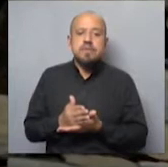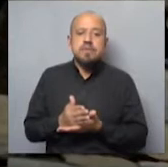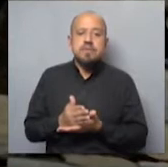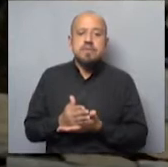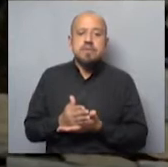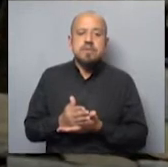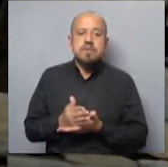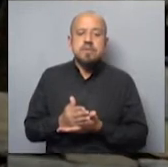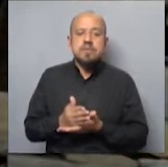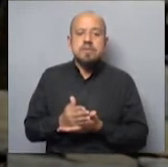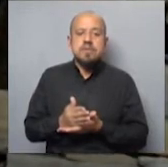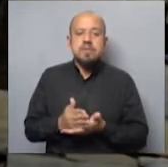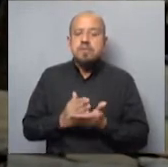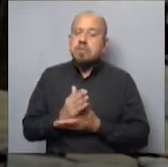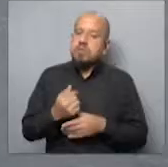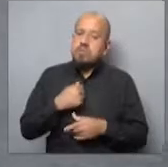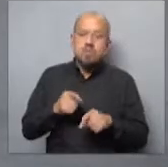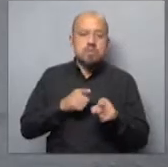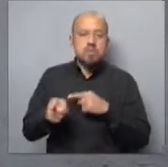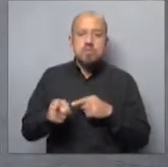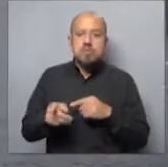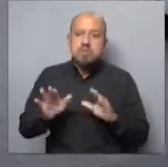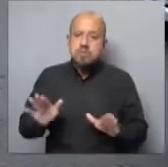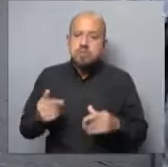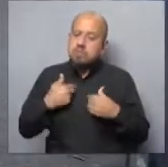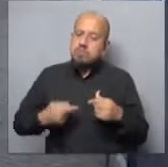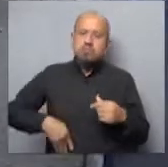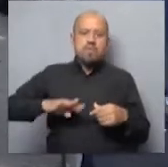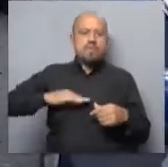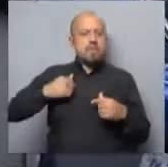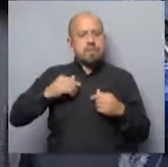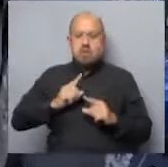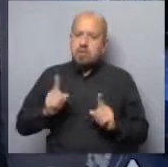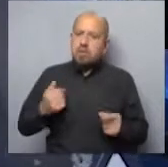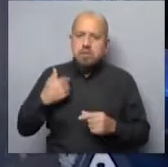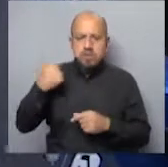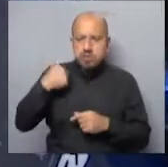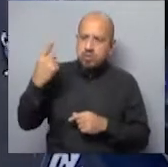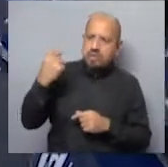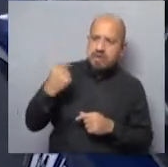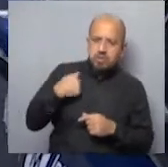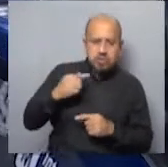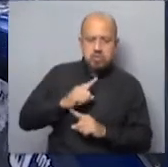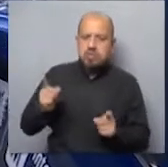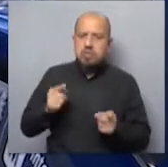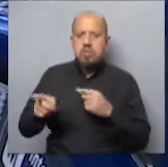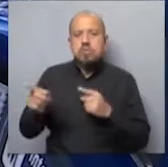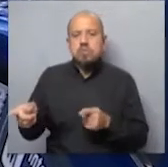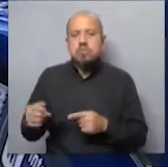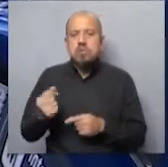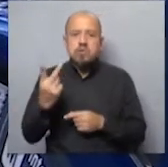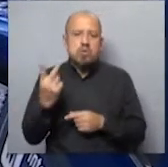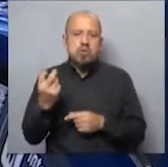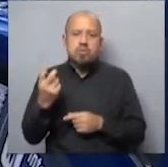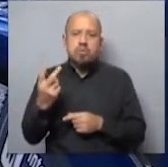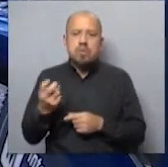decir? Muy directa, yo me quiero mucho y no me gusta que me ofendan, que me humillen. Y yo me siento humillada con ese peso, esos